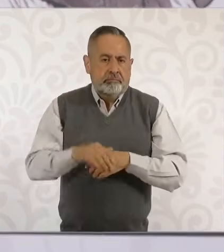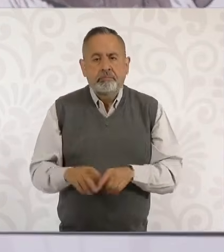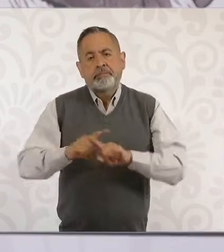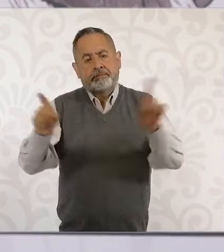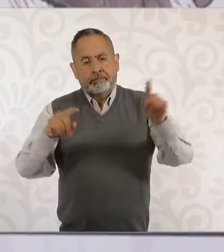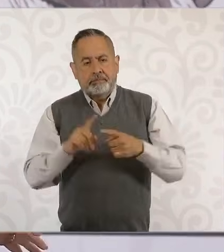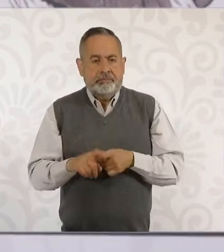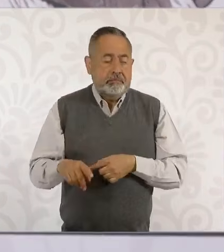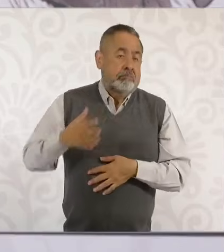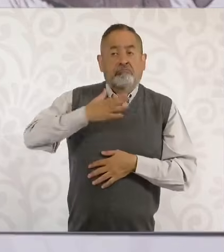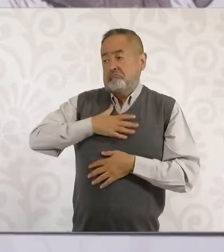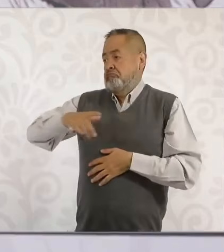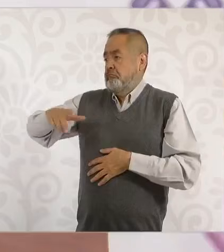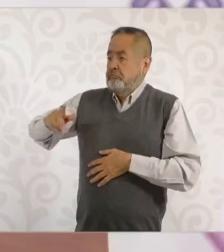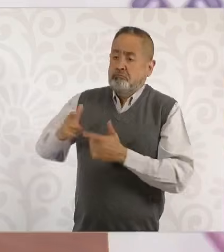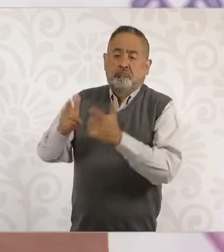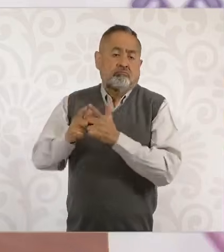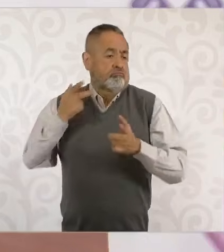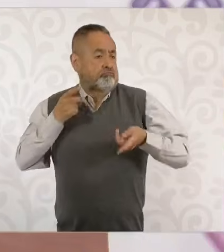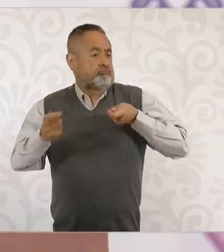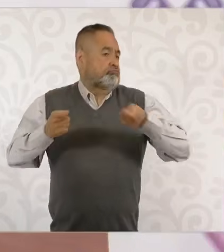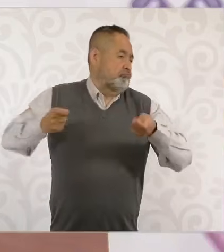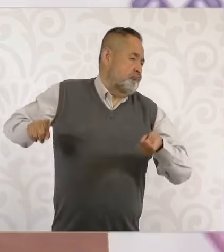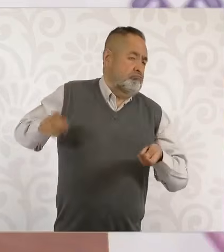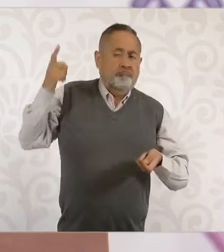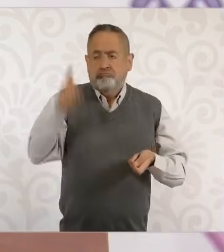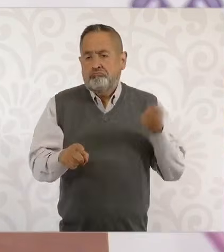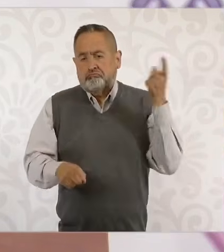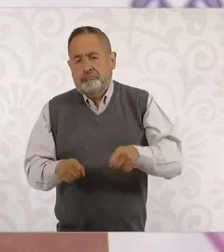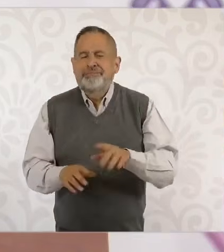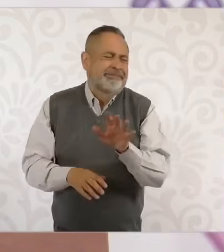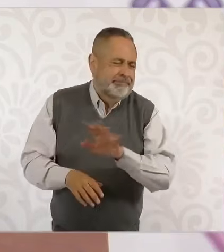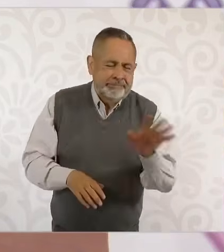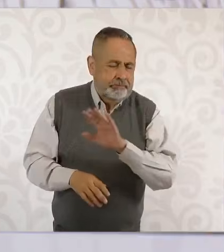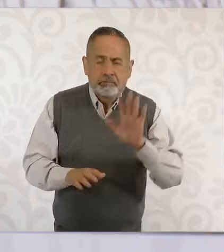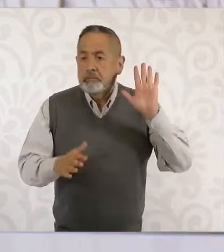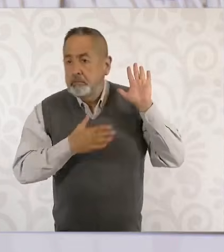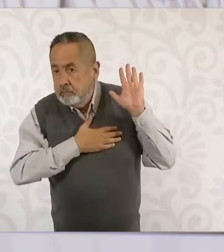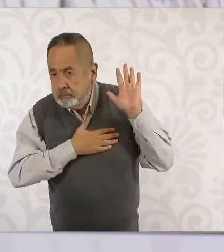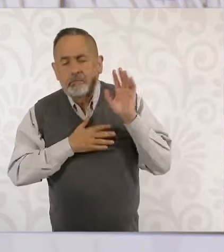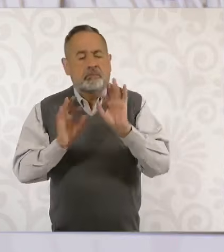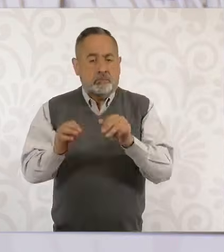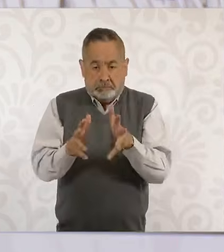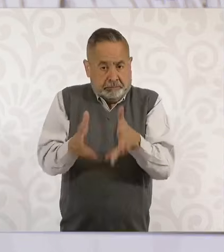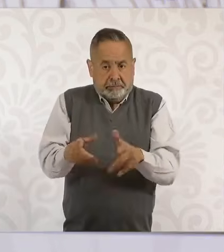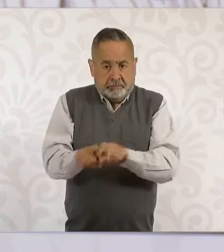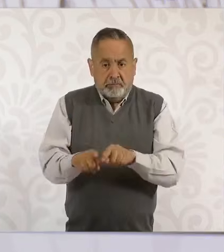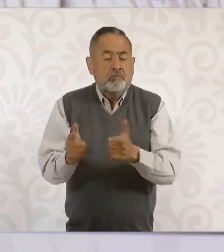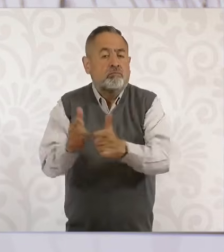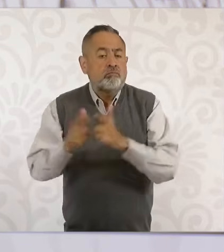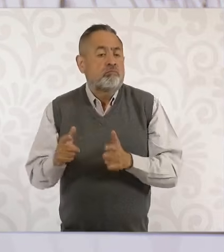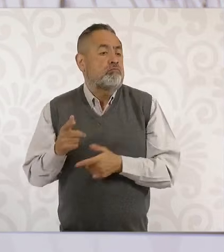al partido de Estado, nada que ver. Se mantiene la representación de los partidos